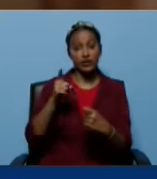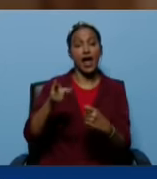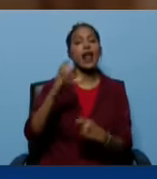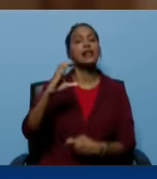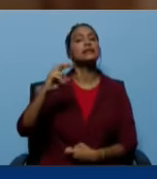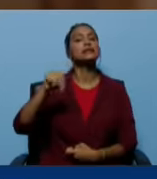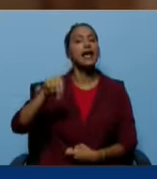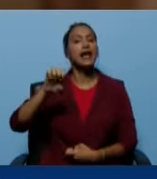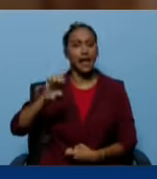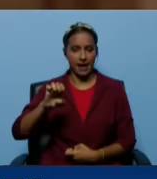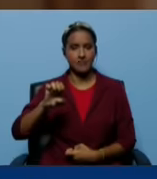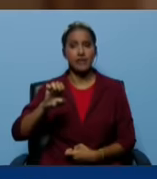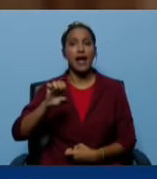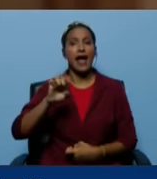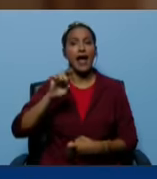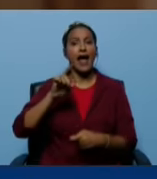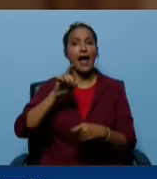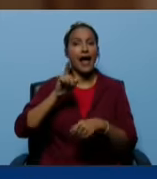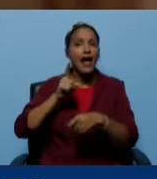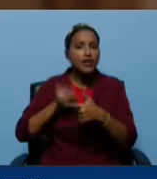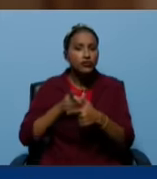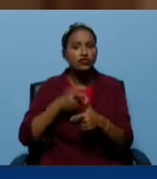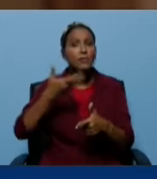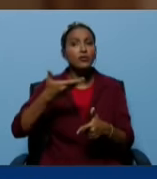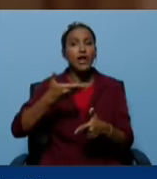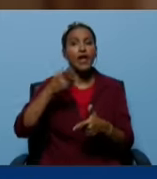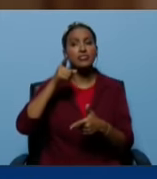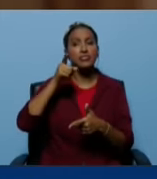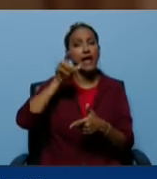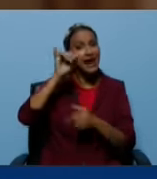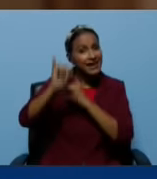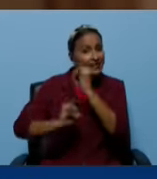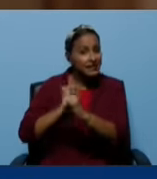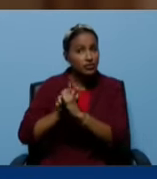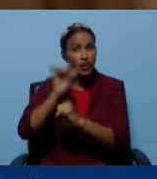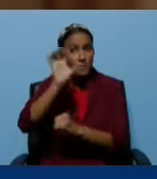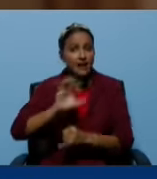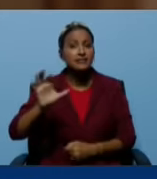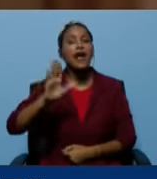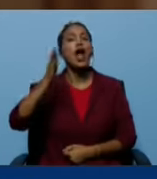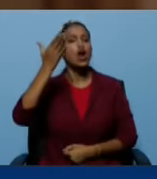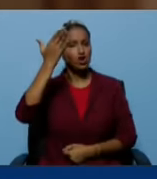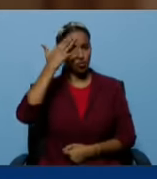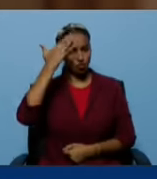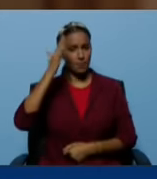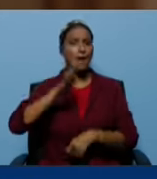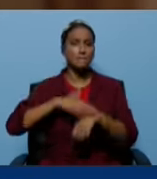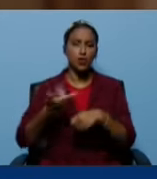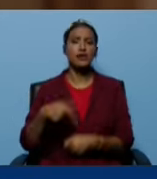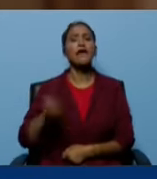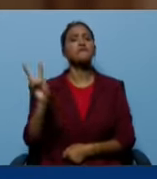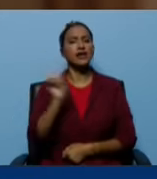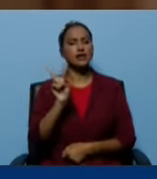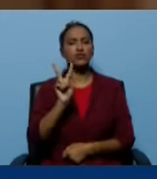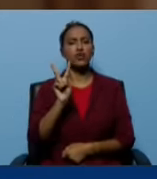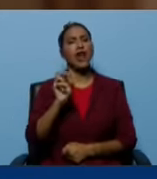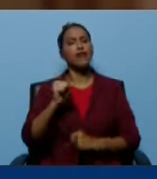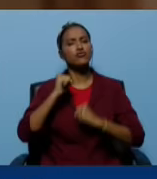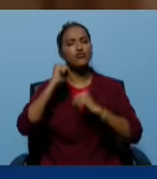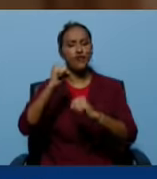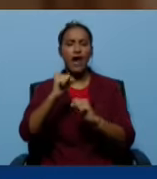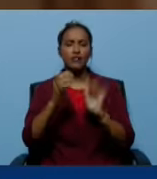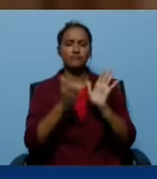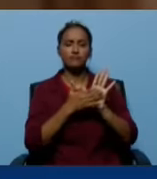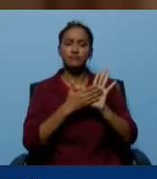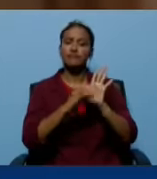y es muy importante que el mundo lo sepa, que en Venezuela ha triunfado la Constitución de la República Bolivariana, ha triunfado el Estado